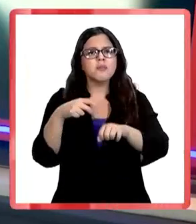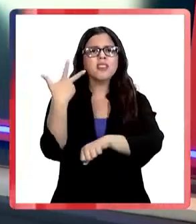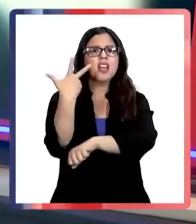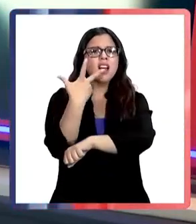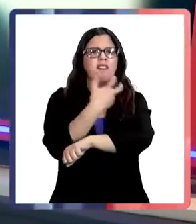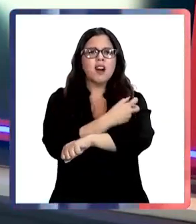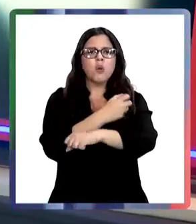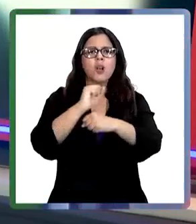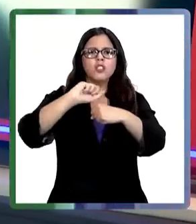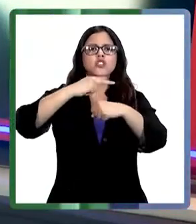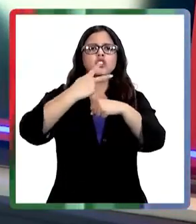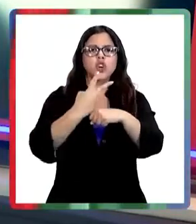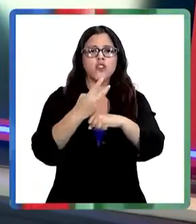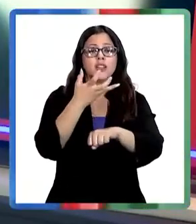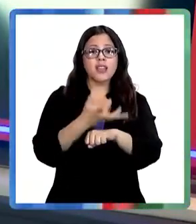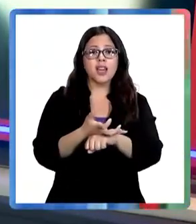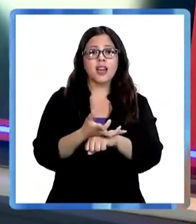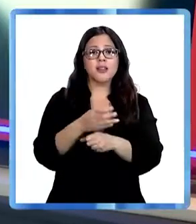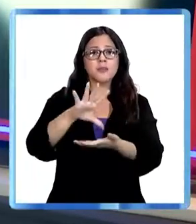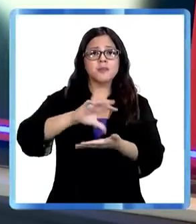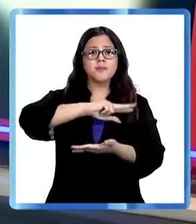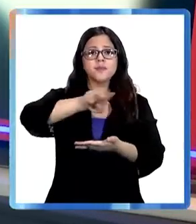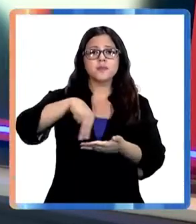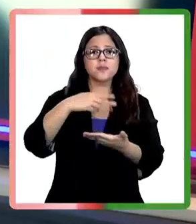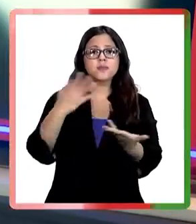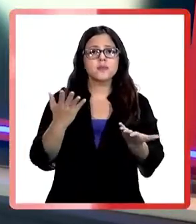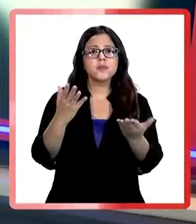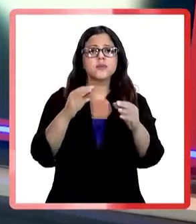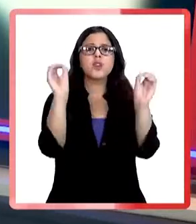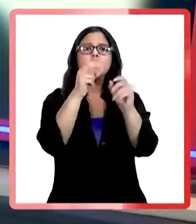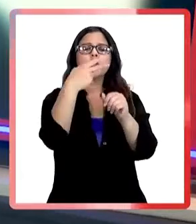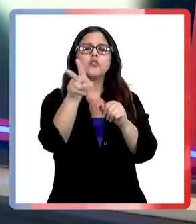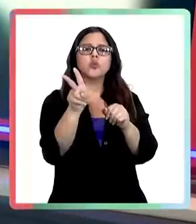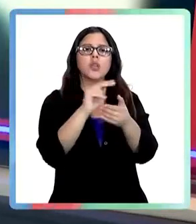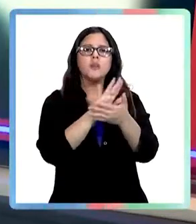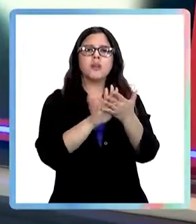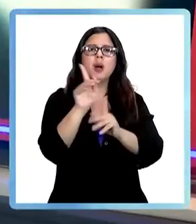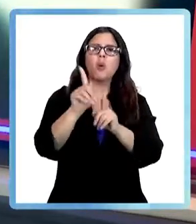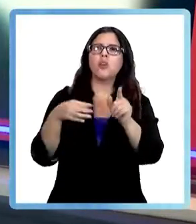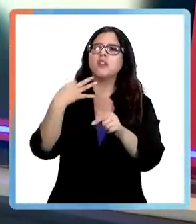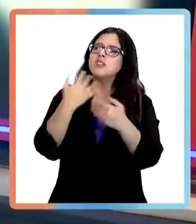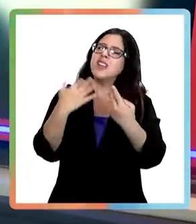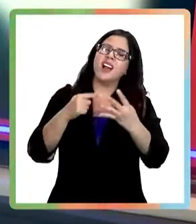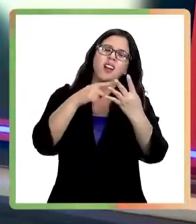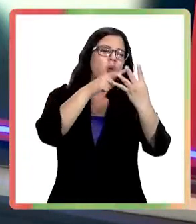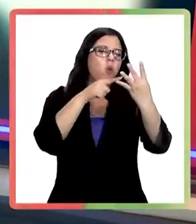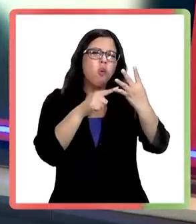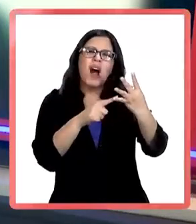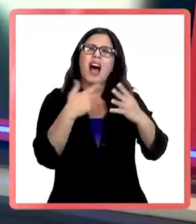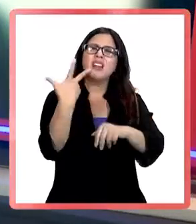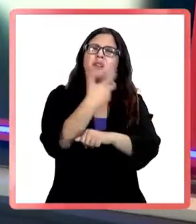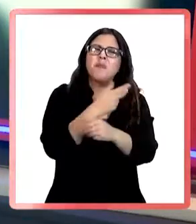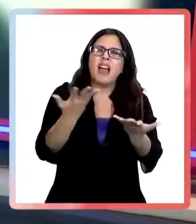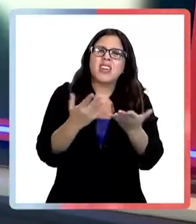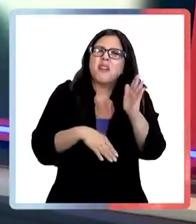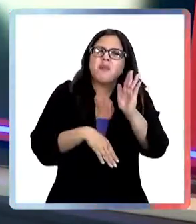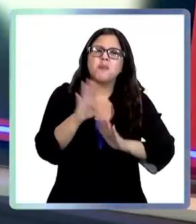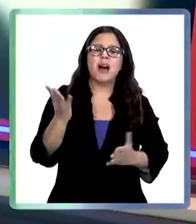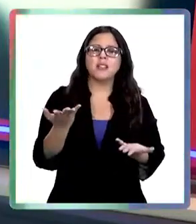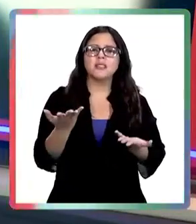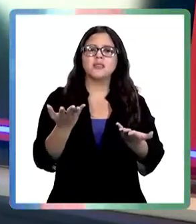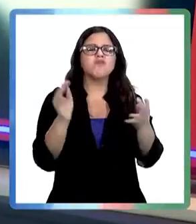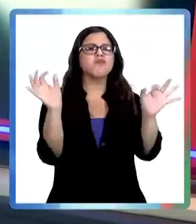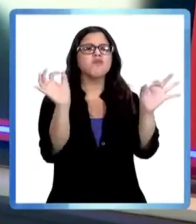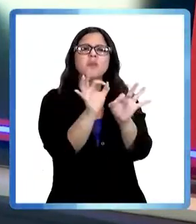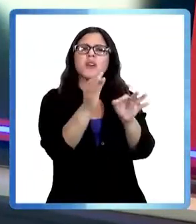efectos de esta vacuna bivalente que se está aplicando en nuestro país, ¿qué podría decirle a la gente que dice, no, pero si yo ya tengo 4 dosis, ¿qué más quiero?